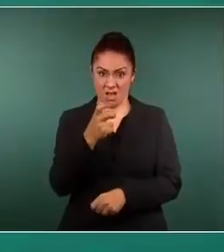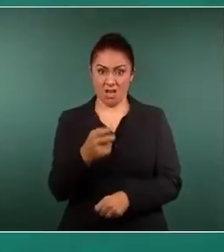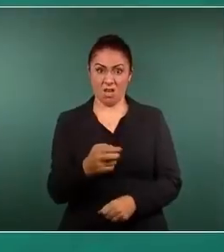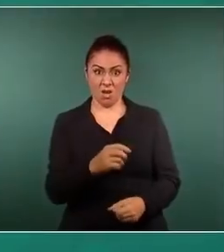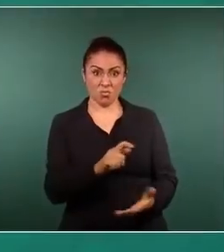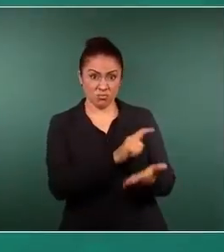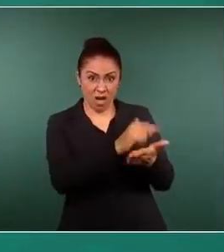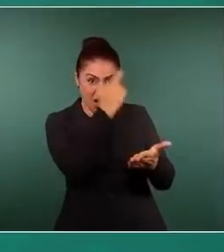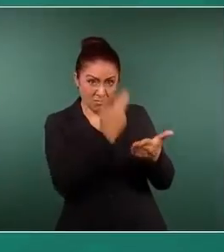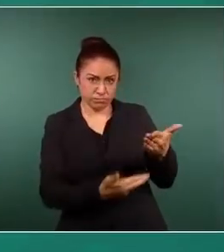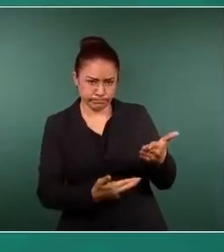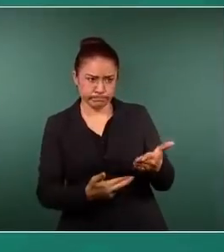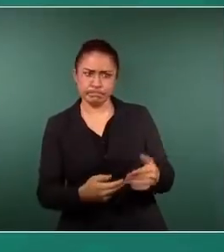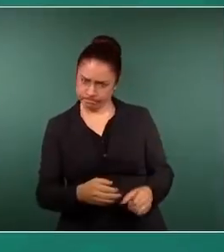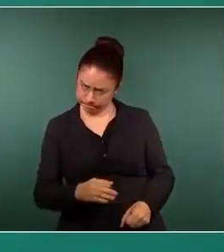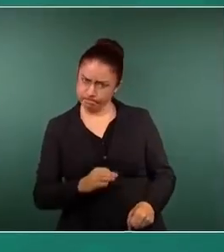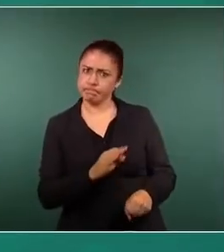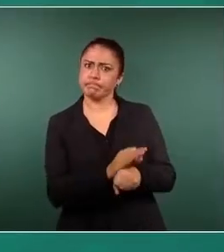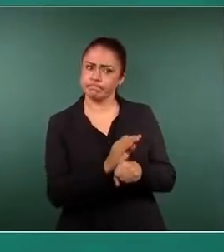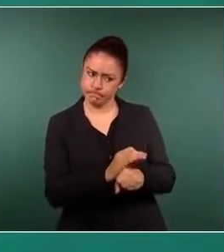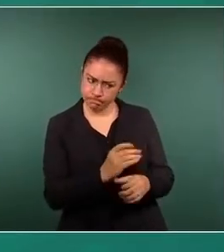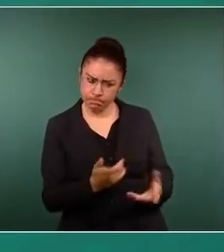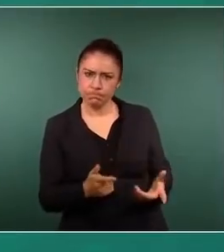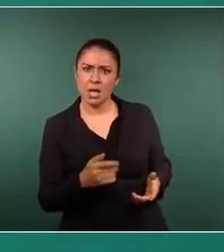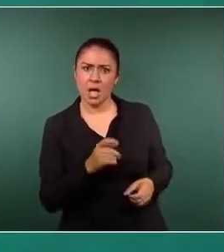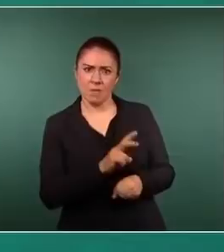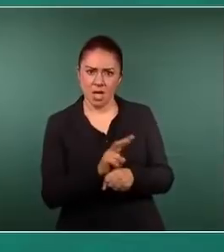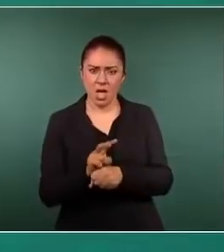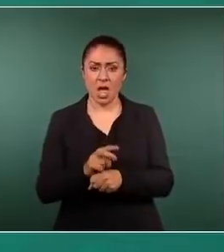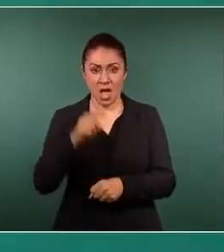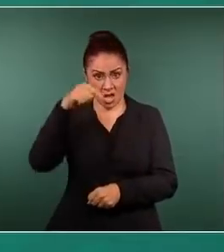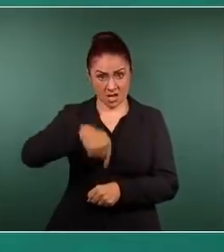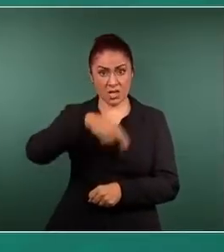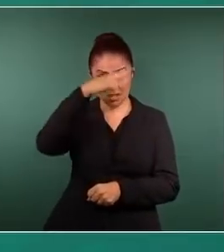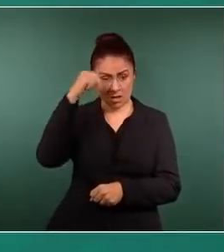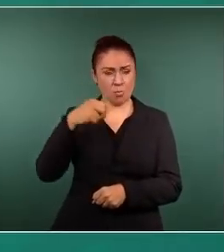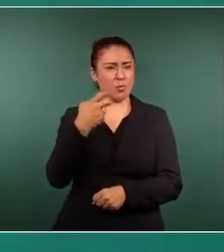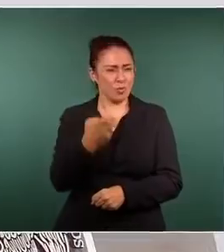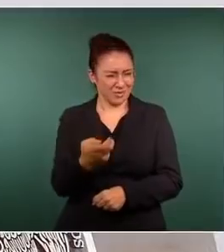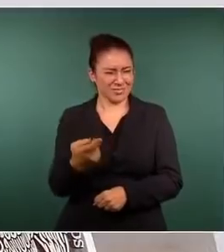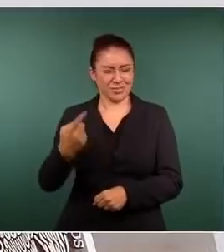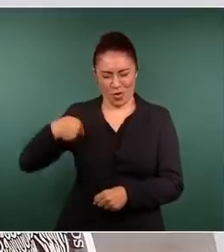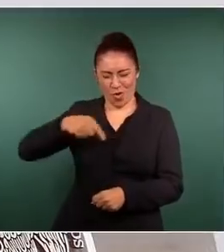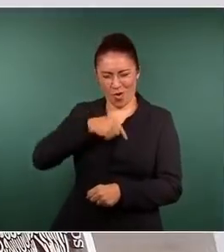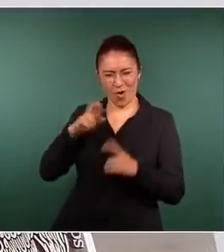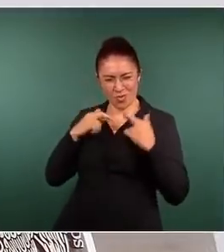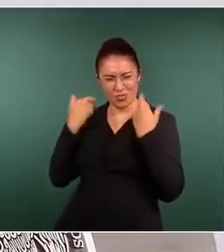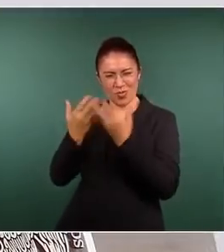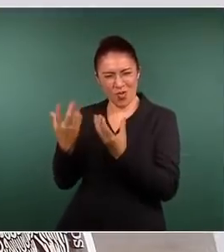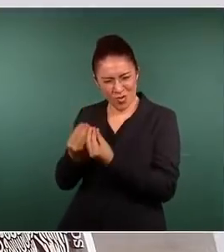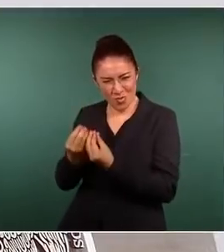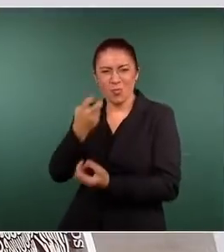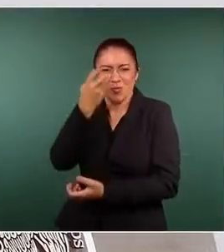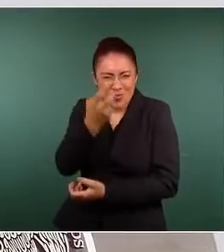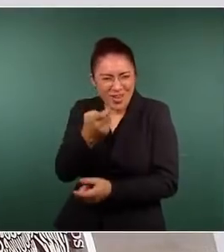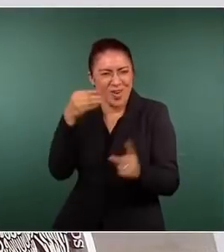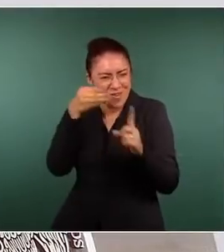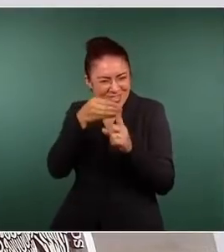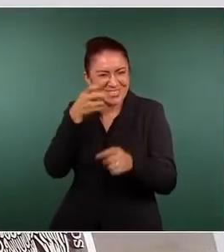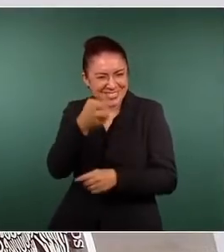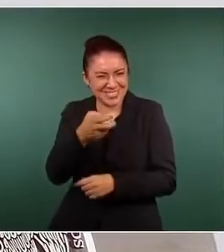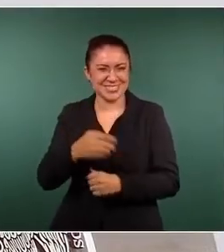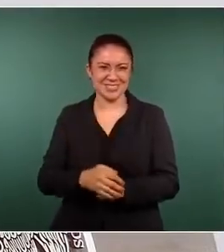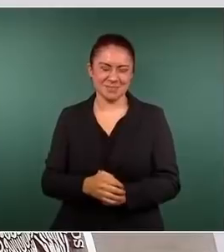aquí en nayarit por eso hacemos estas reuniones y se